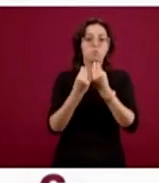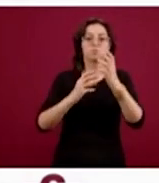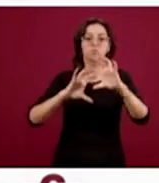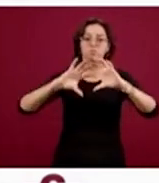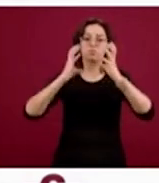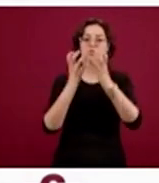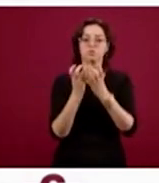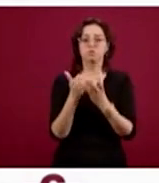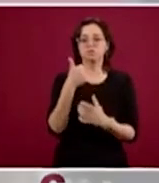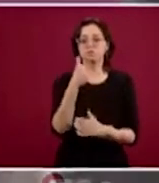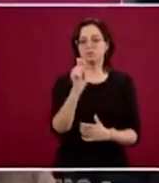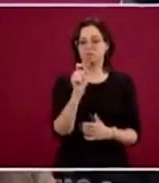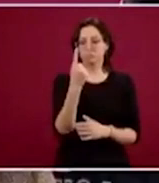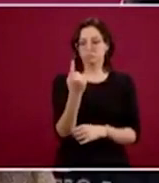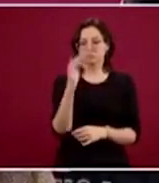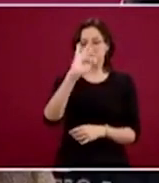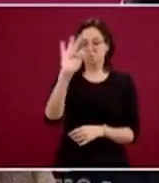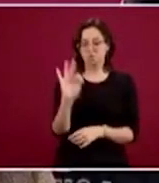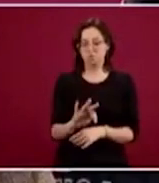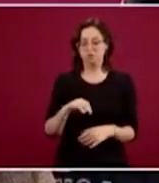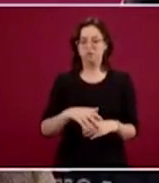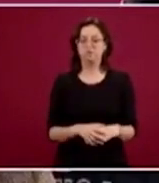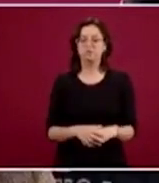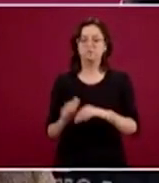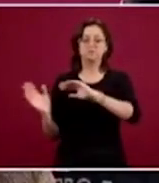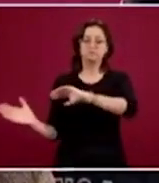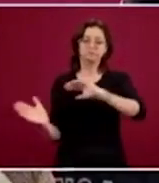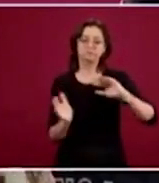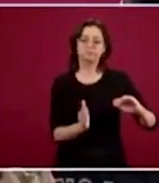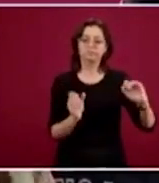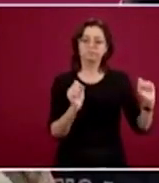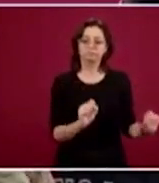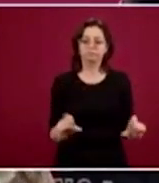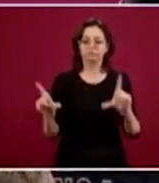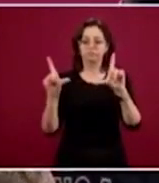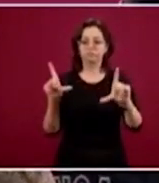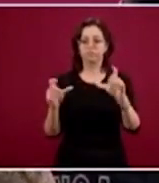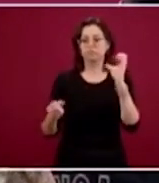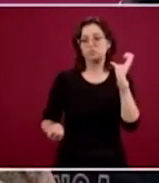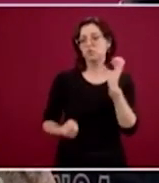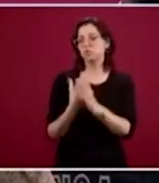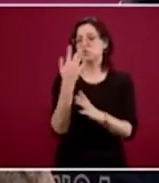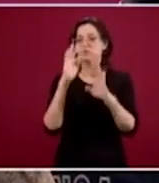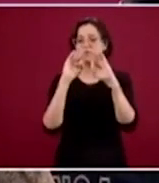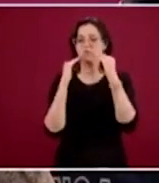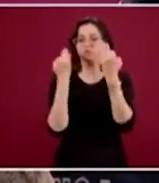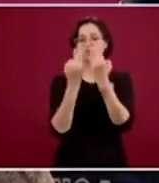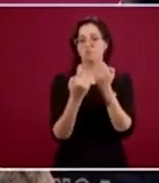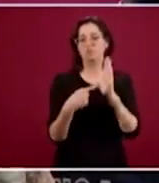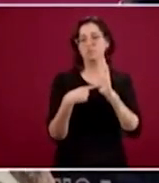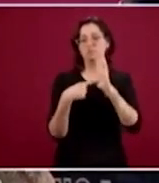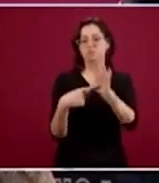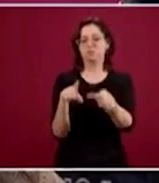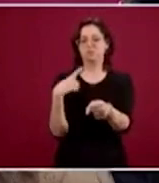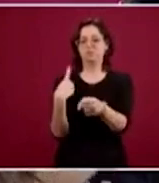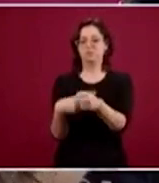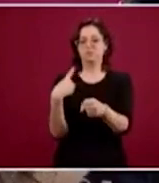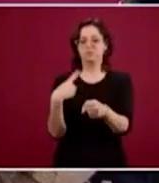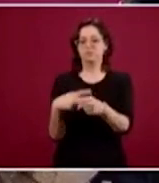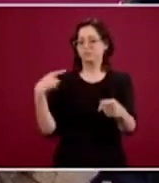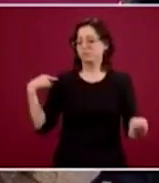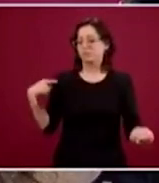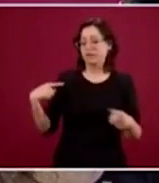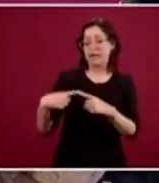en el siguiente gráfico vamos a ver una nueva distribución de la carga de enfermedad en los